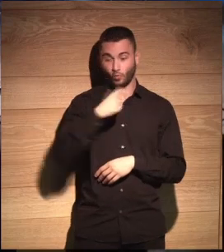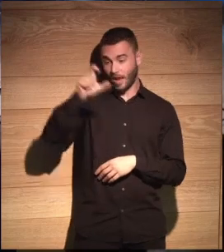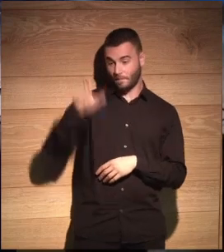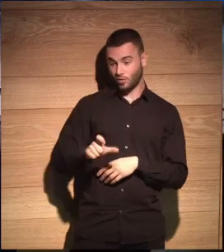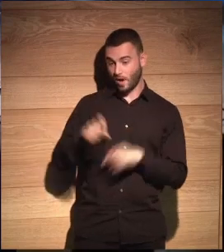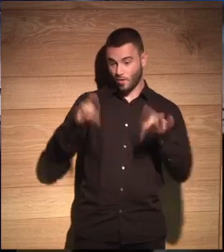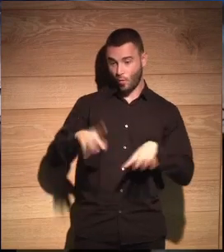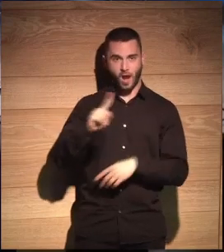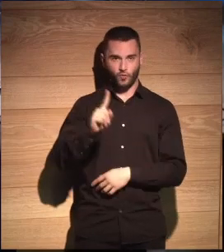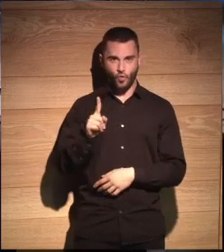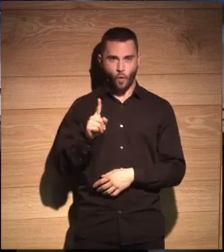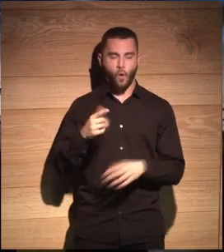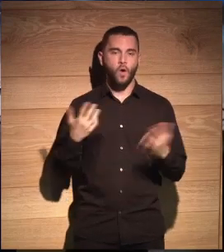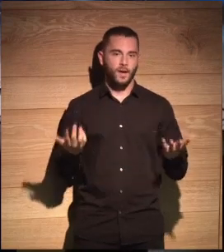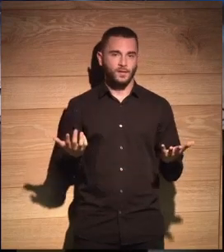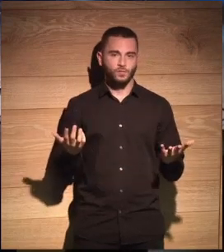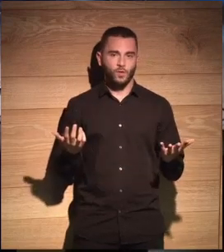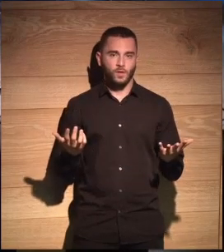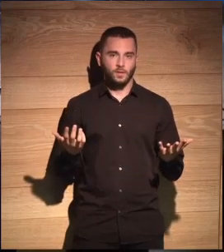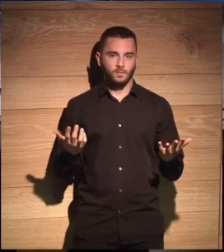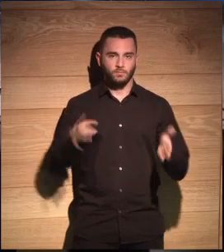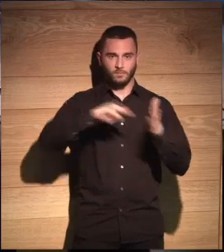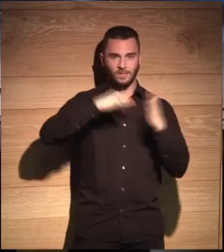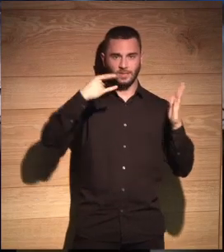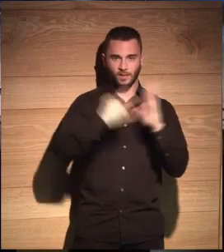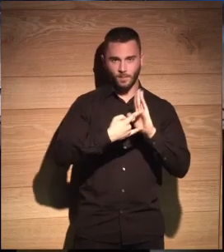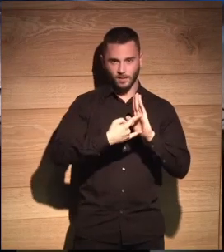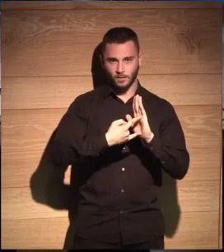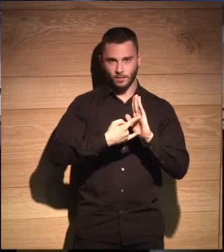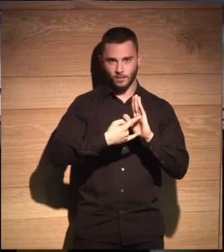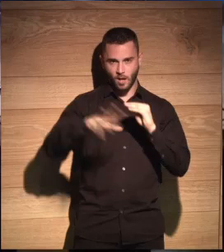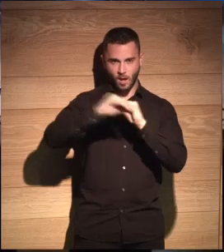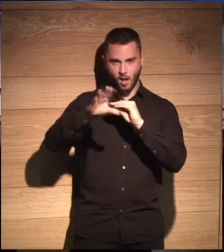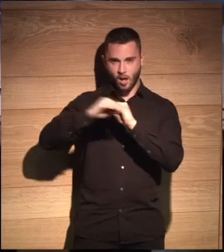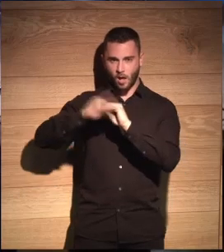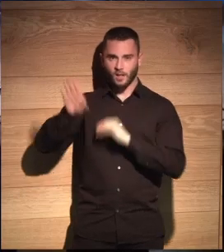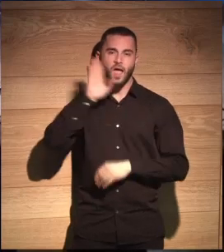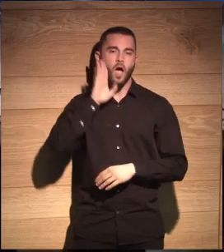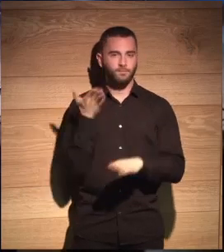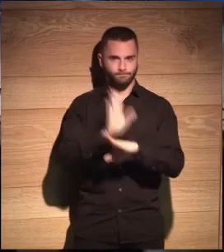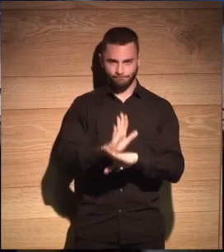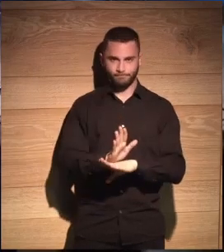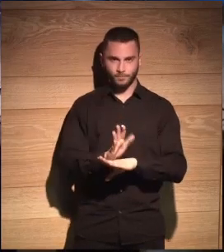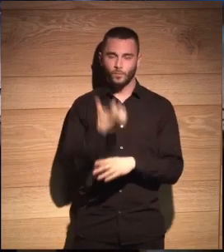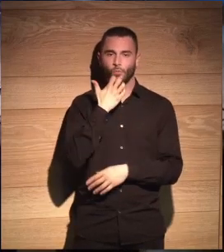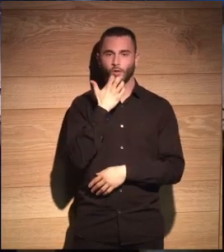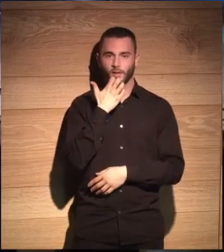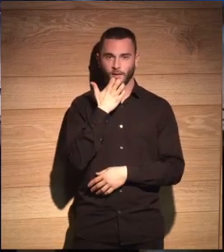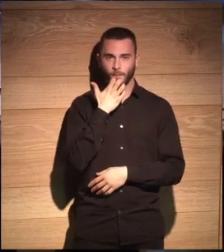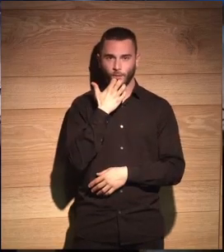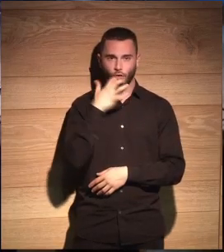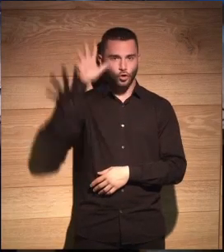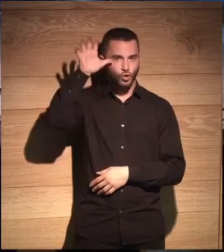persona, pues hemos introducido mecánicas que reflejan eso. Por ejemplo, tenemos los sentidos de